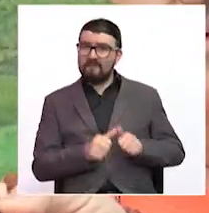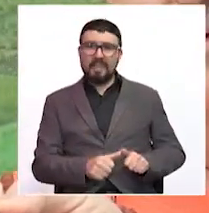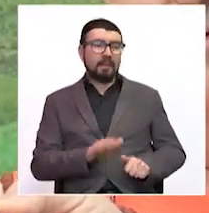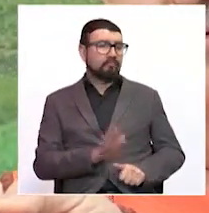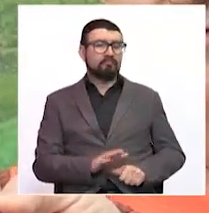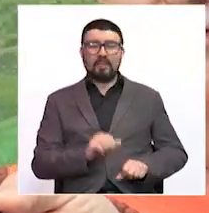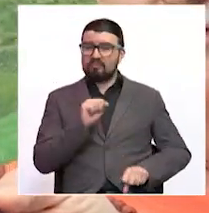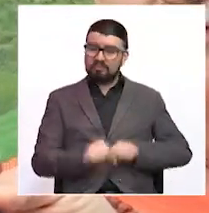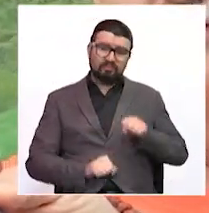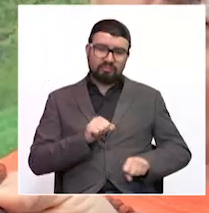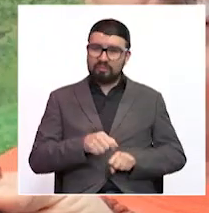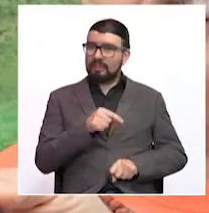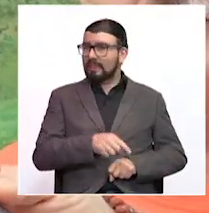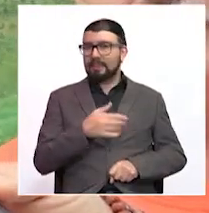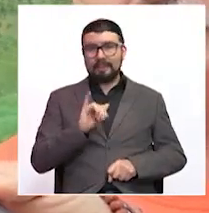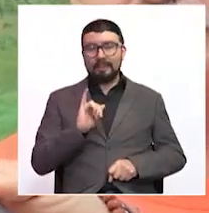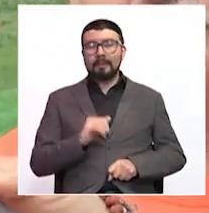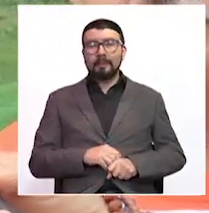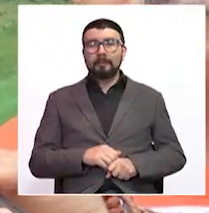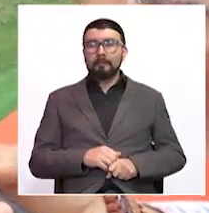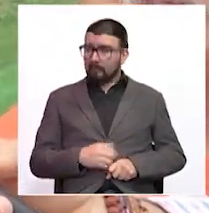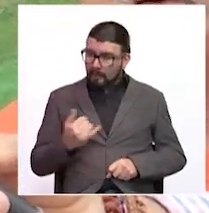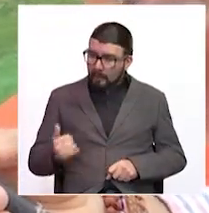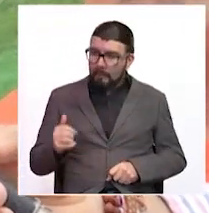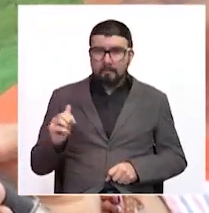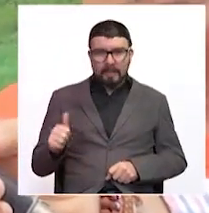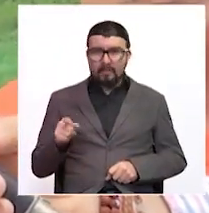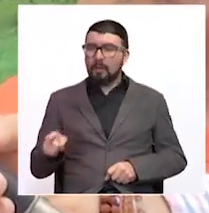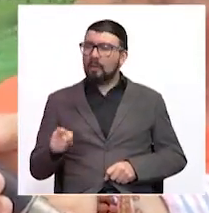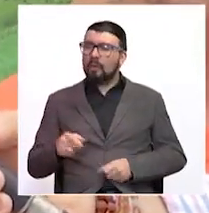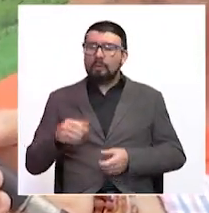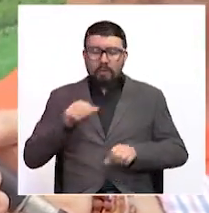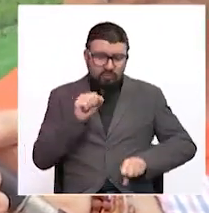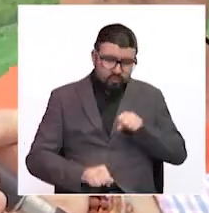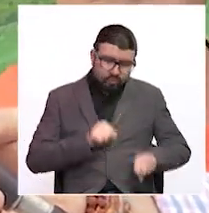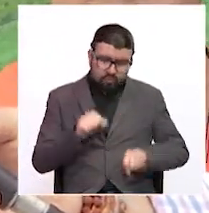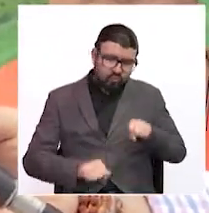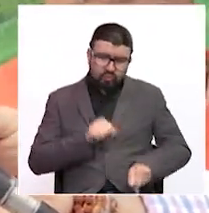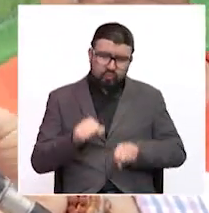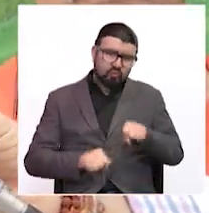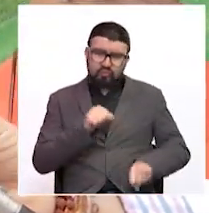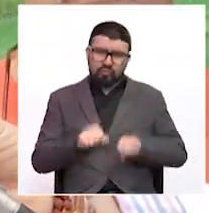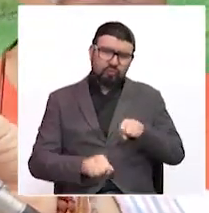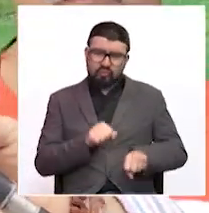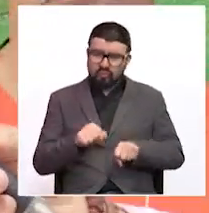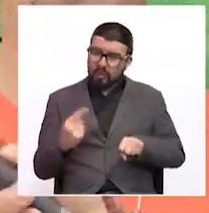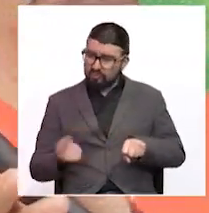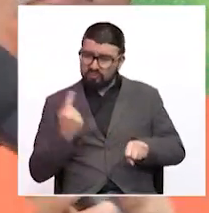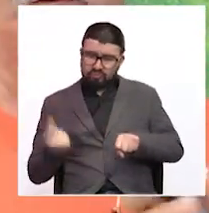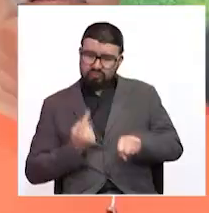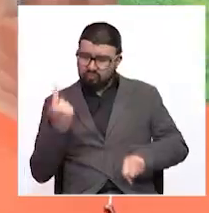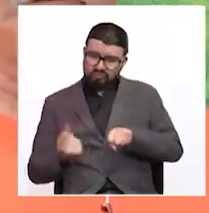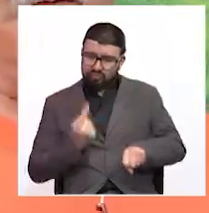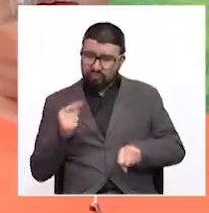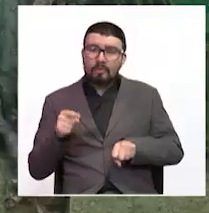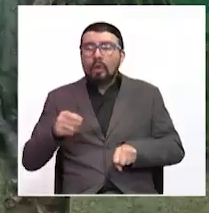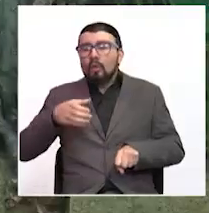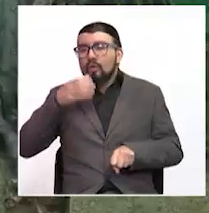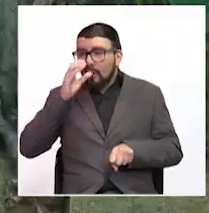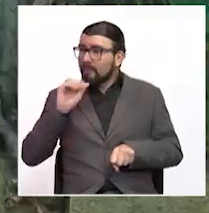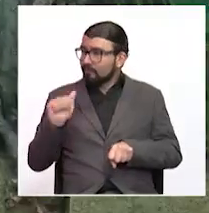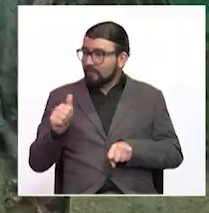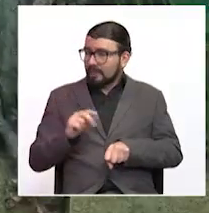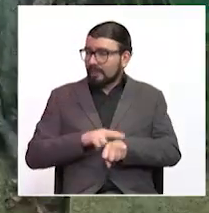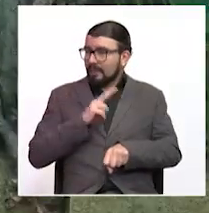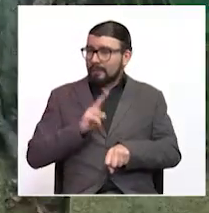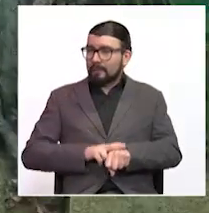persona prepara algo individualmente para que haga su ejercicio y se tome un jugo natural bueno y